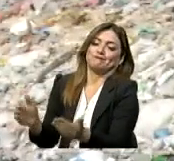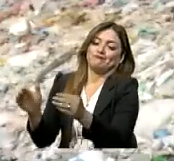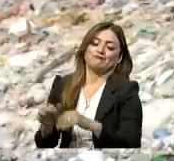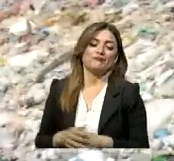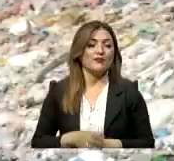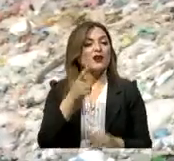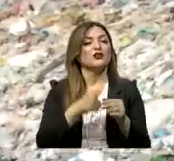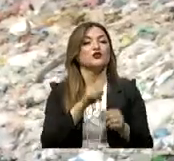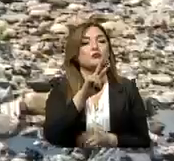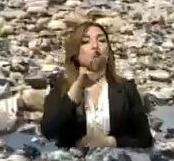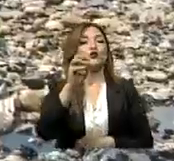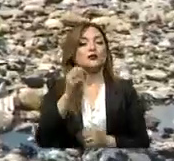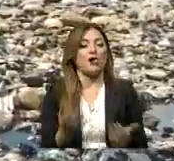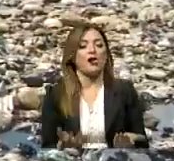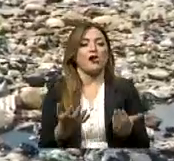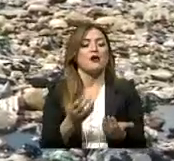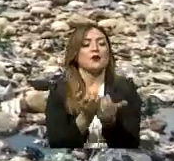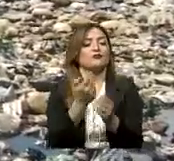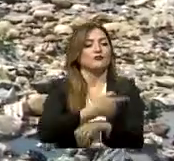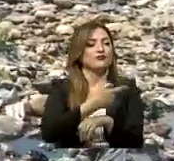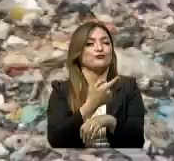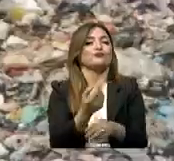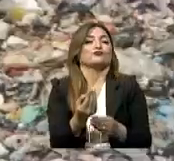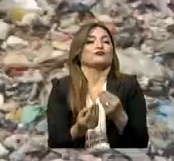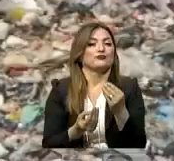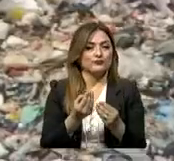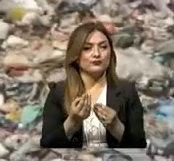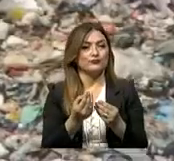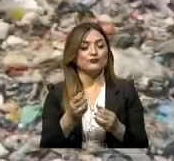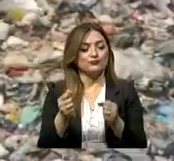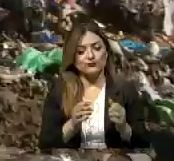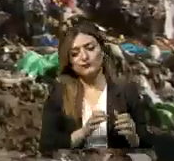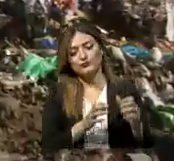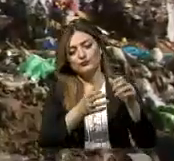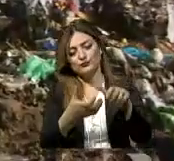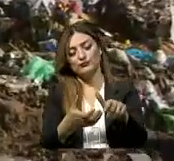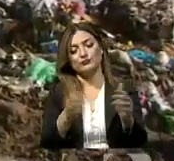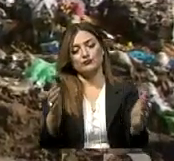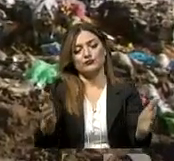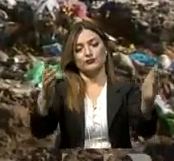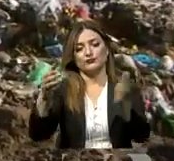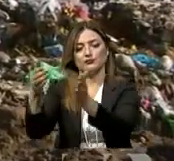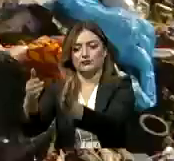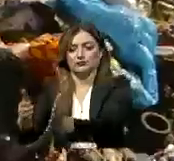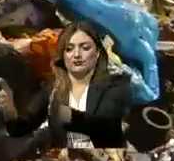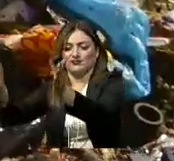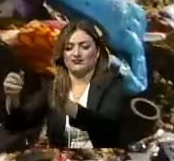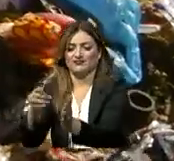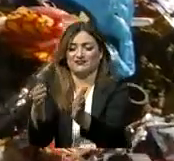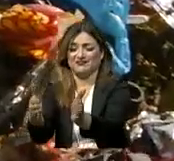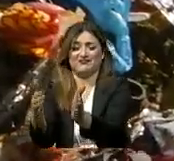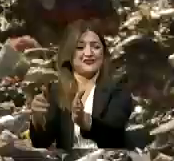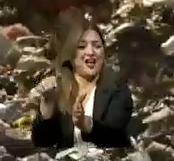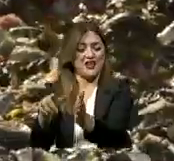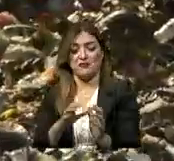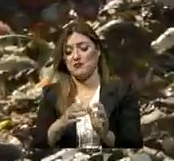2.200 toneladas de basura al día. Actualmente estos desechos se están depositando en celdas ubicadas entre cubetos antiguos, espacios